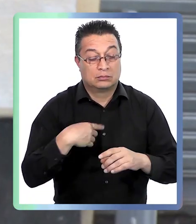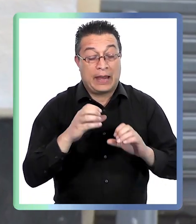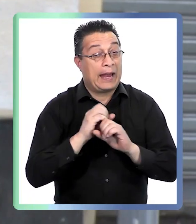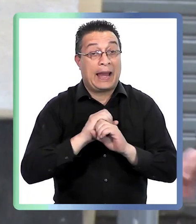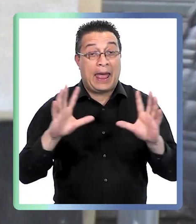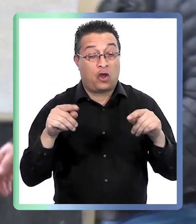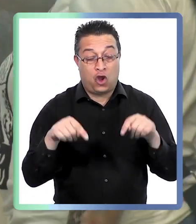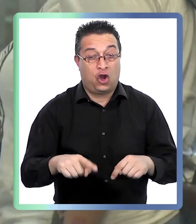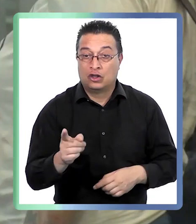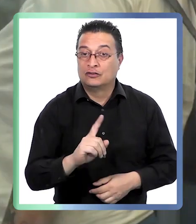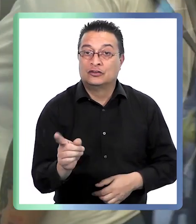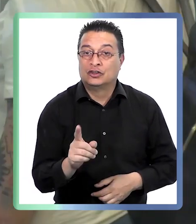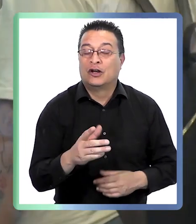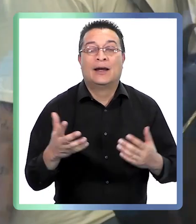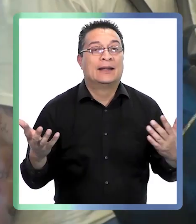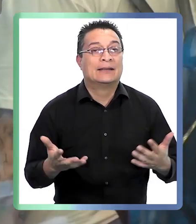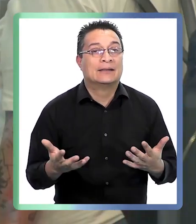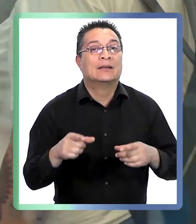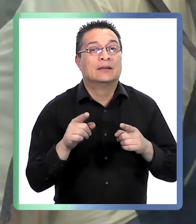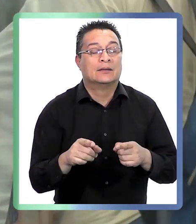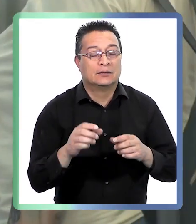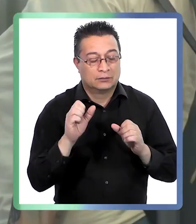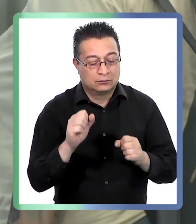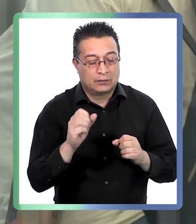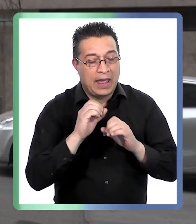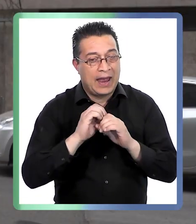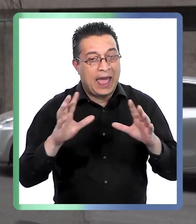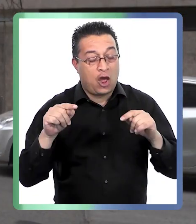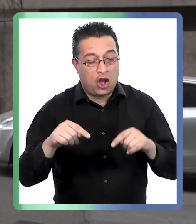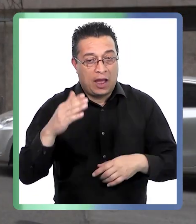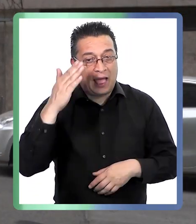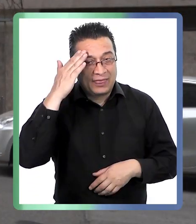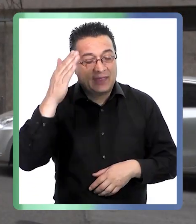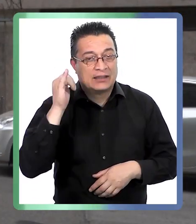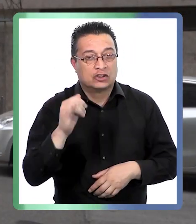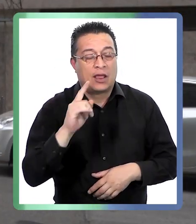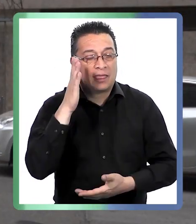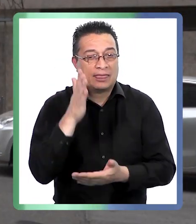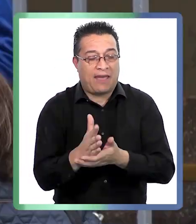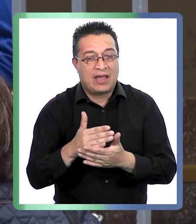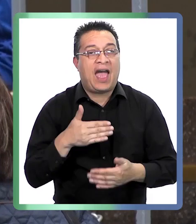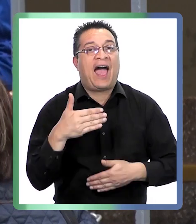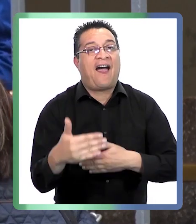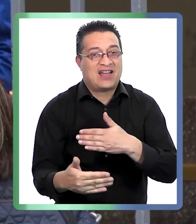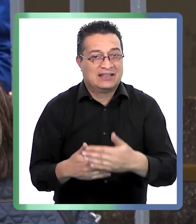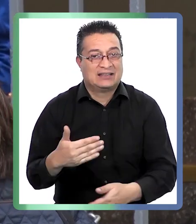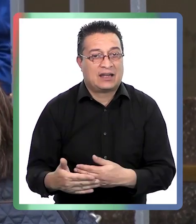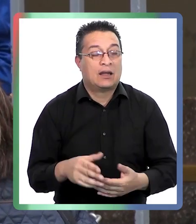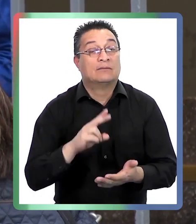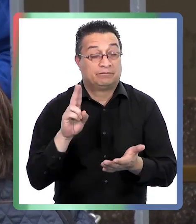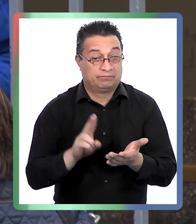tenemos claridad hoy día de que, más bien dicho, tenemos claridad hoy día de que tenemos que avanzar en eso